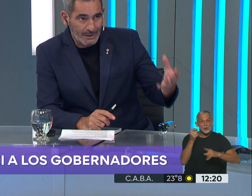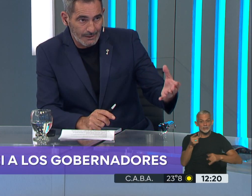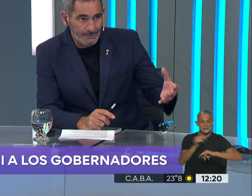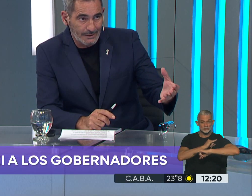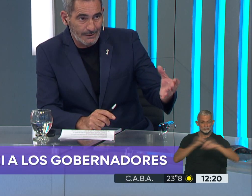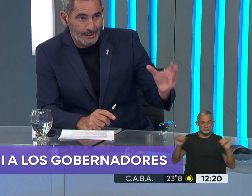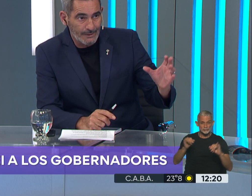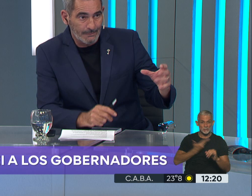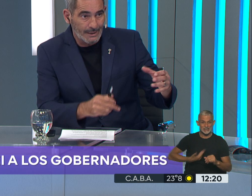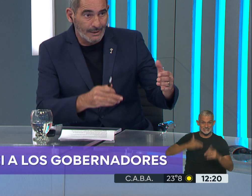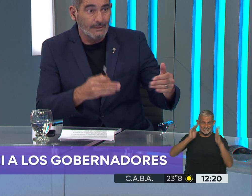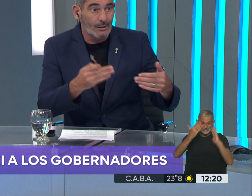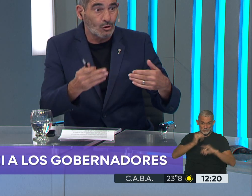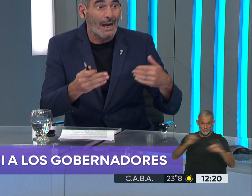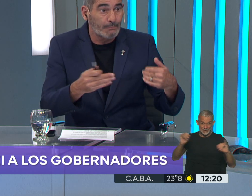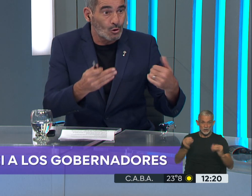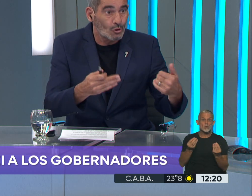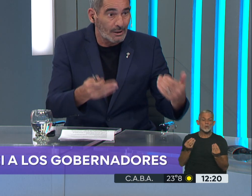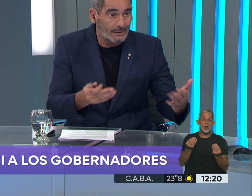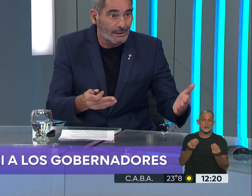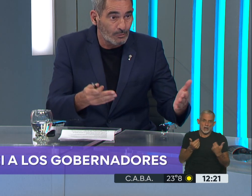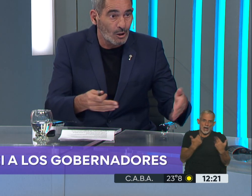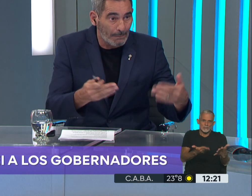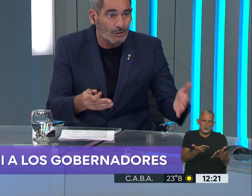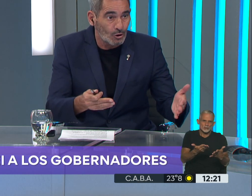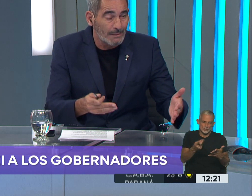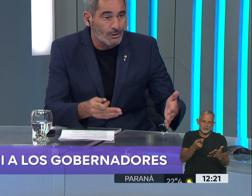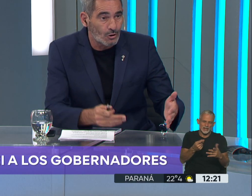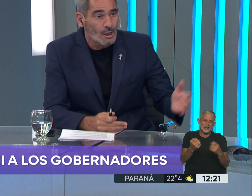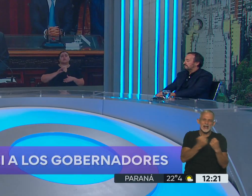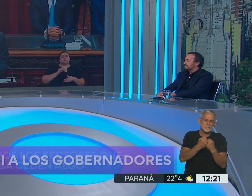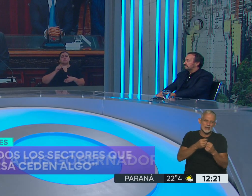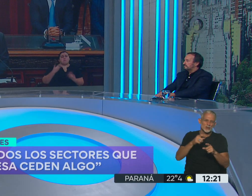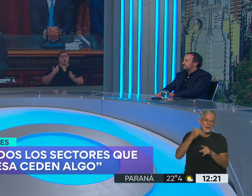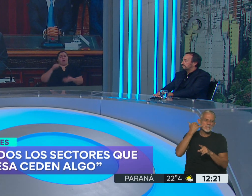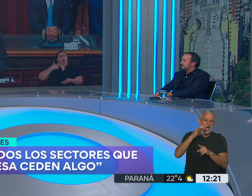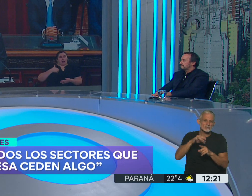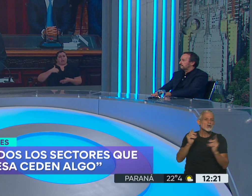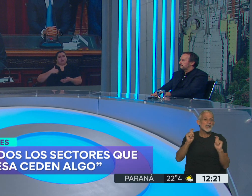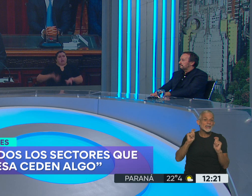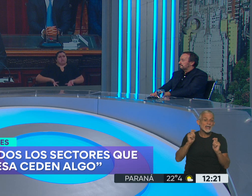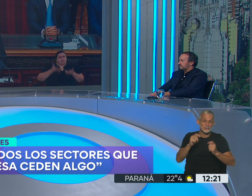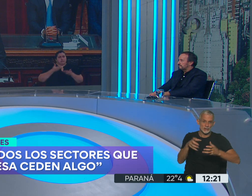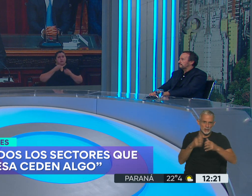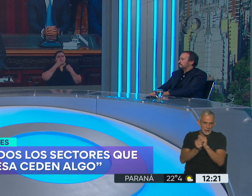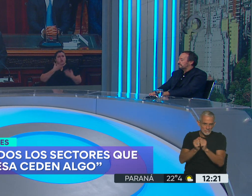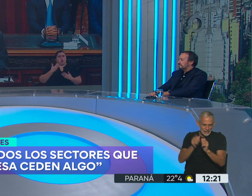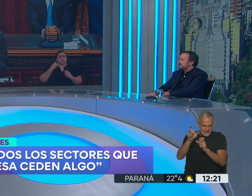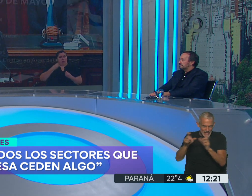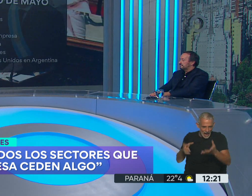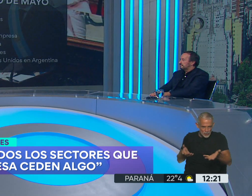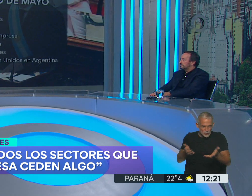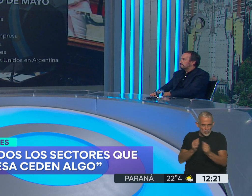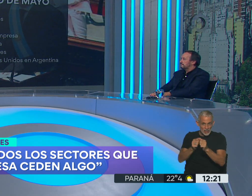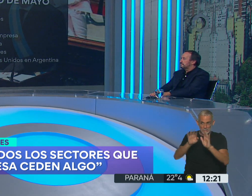anuncio por parte del presidente Javier Milei de los apoyos a este denominado Pacto de Mayo, llega por parte del sector empresarial. Y aquí